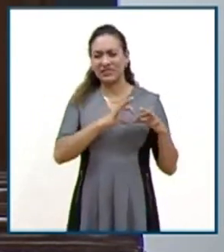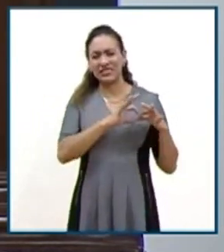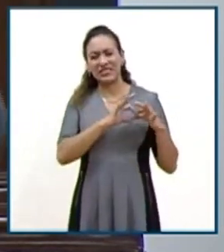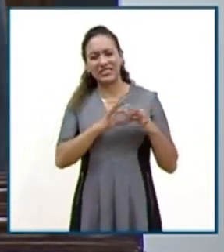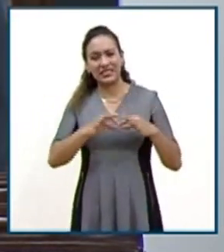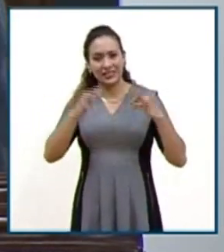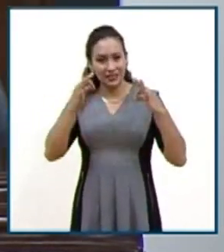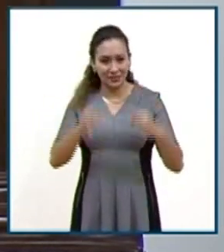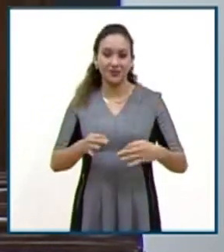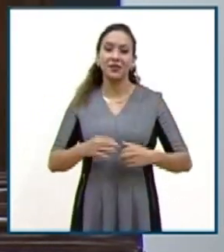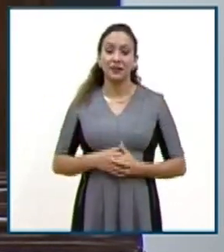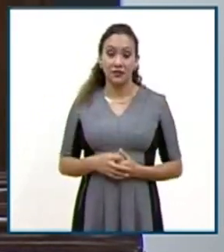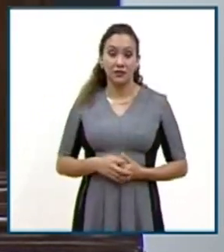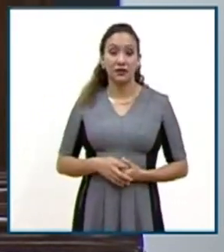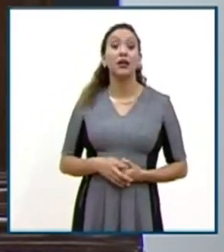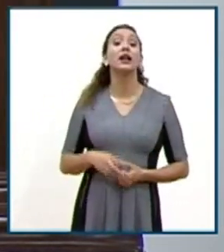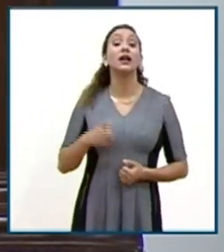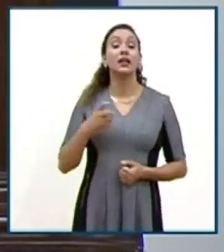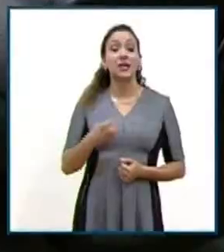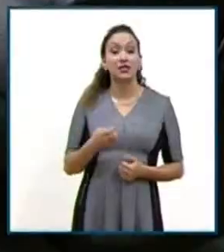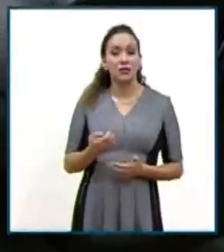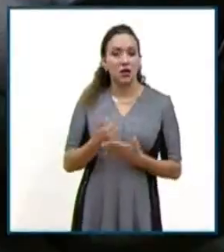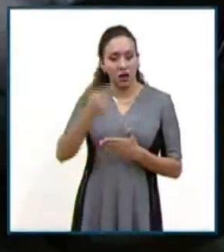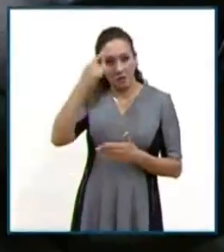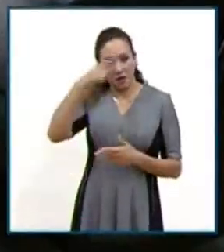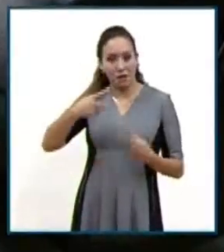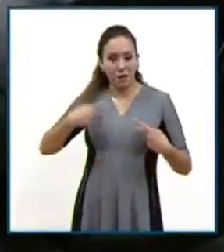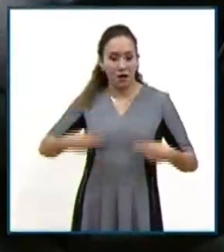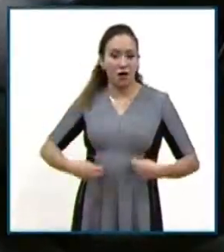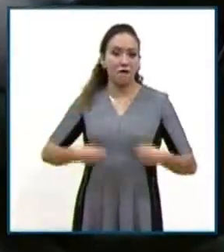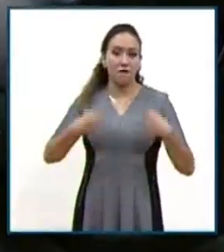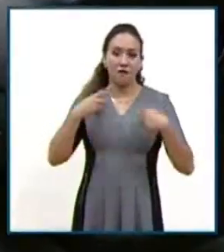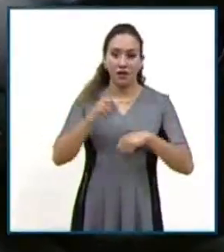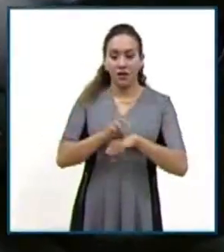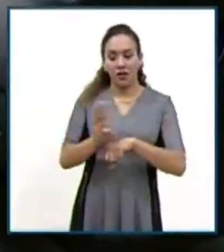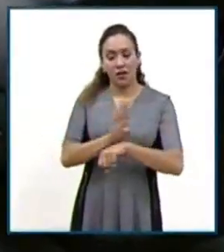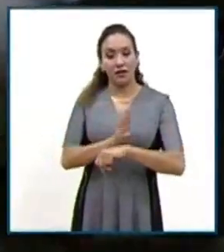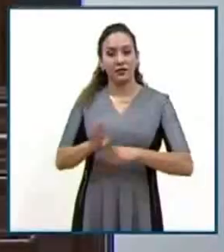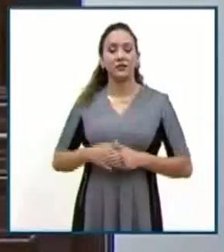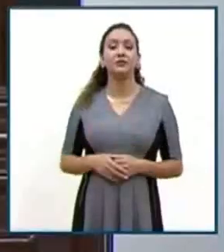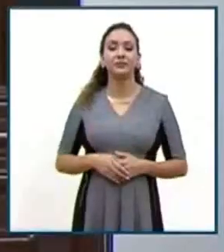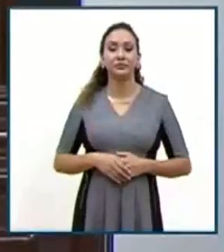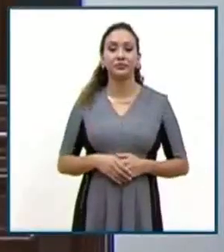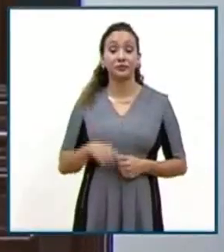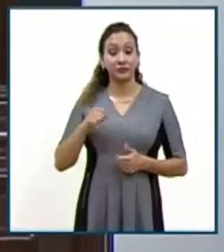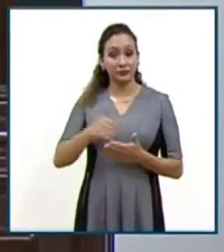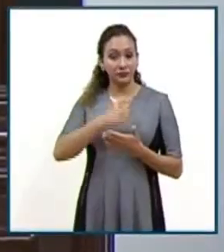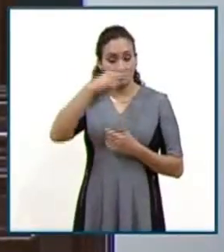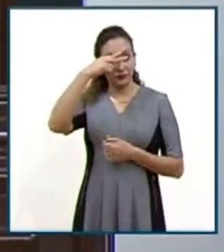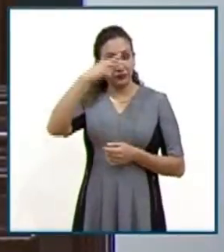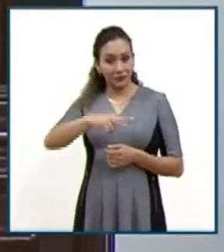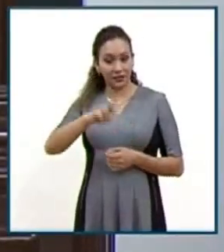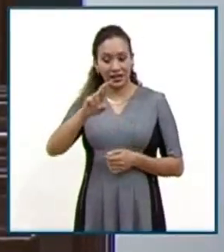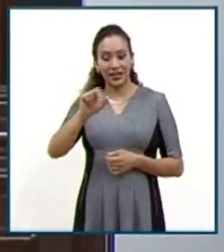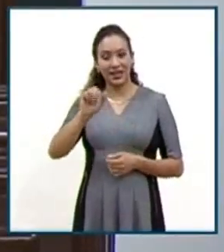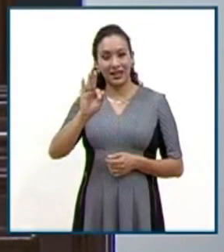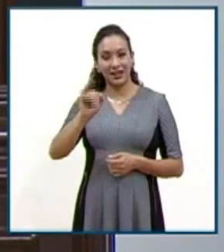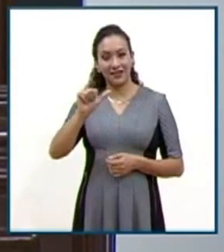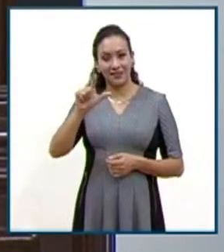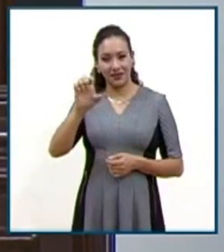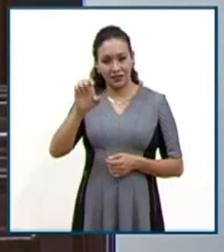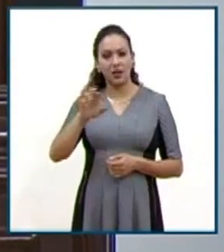del abogado, del penalista, del jurista y del juez. En el acto, el ministro Juan Luis González Alcántara Carranca